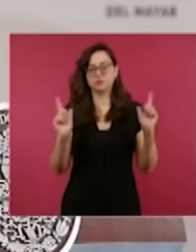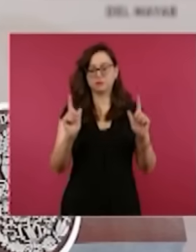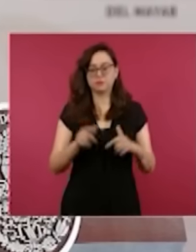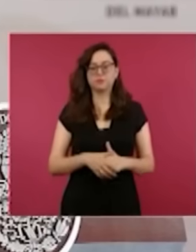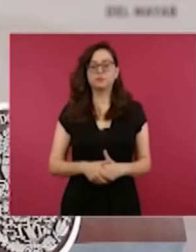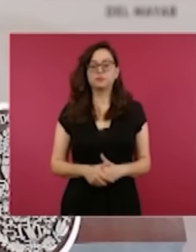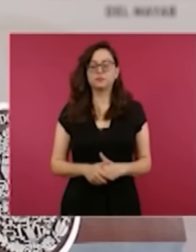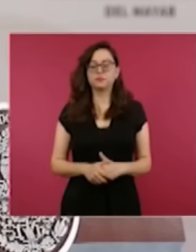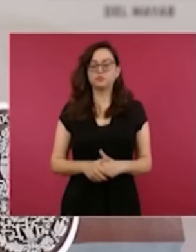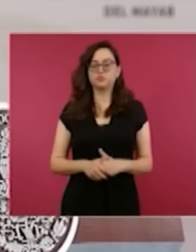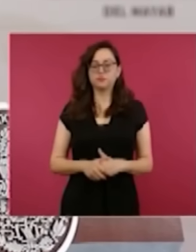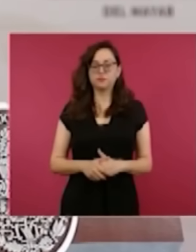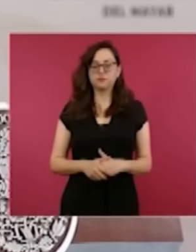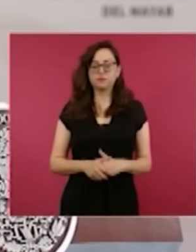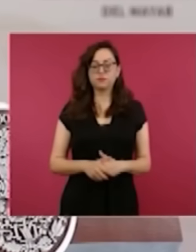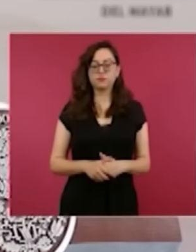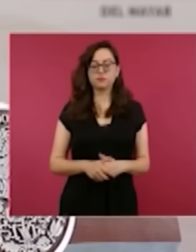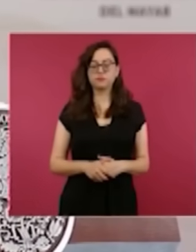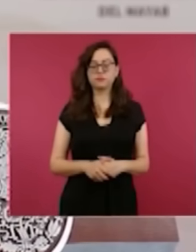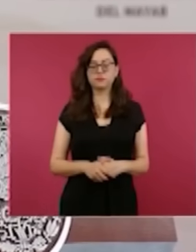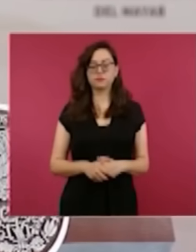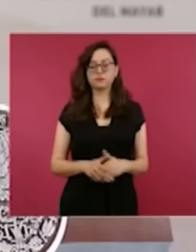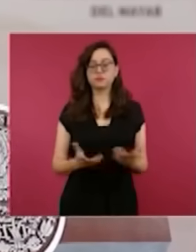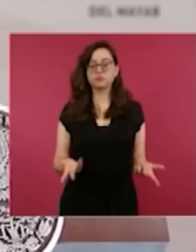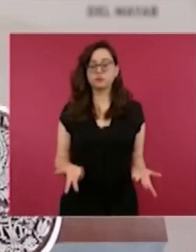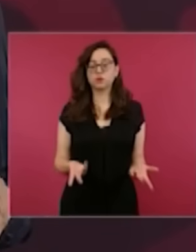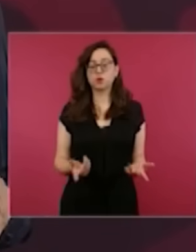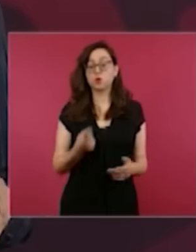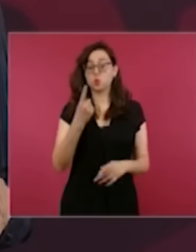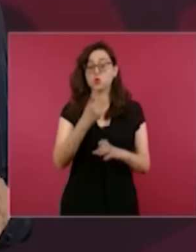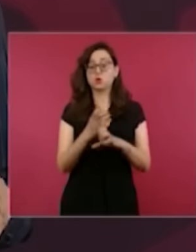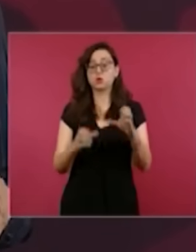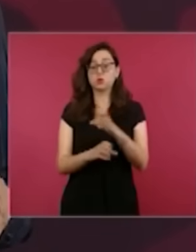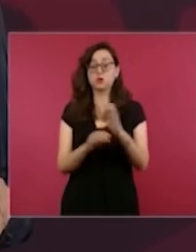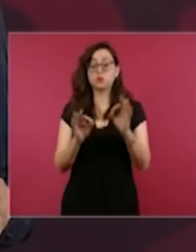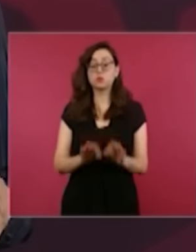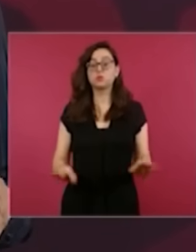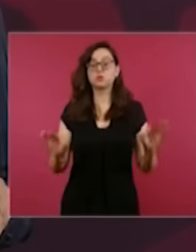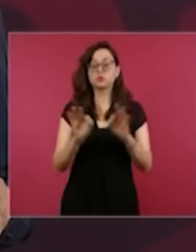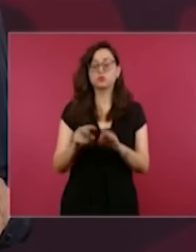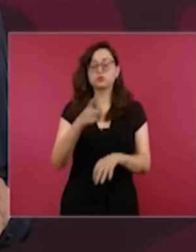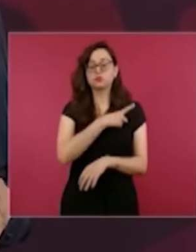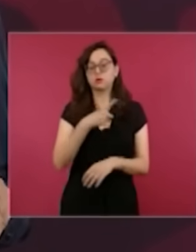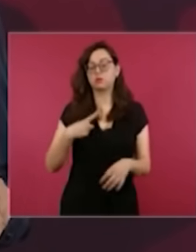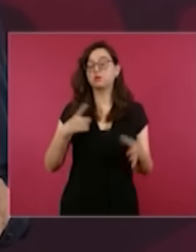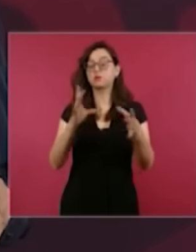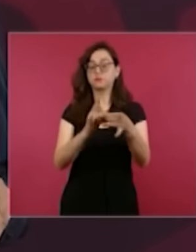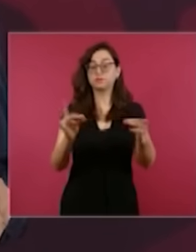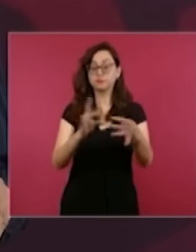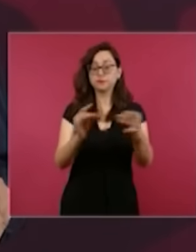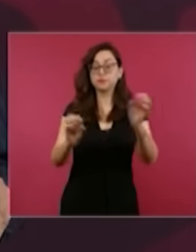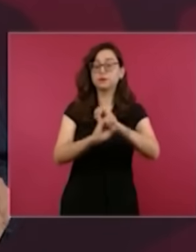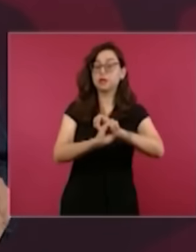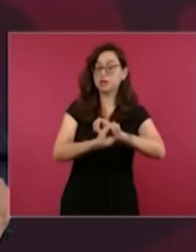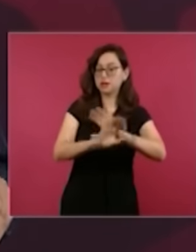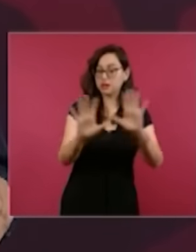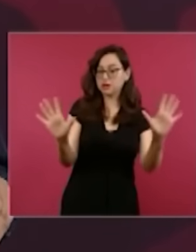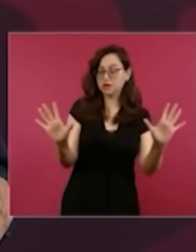y en la esquina se está cometiendo un asalto y no pueden intervenir los elementos del ejército?